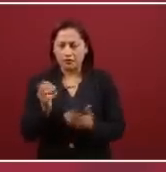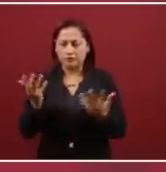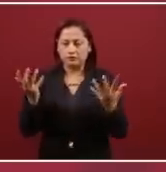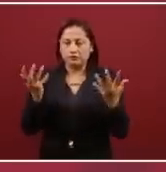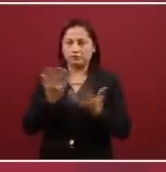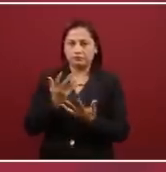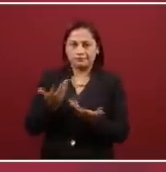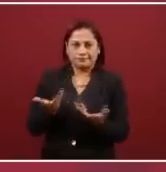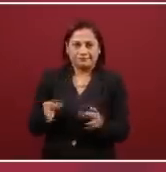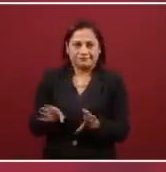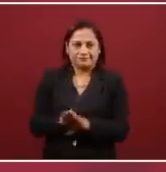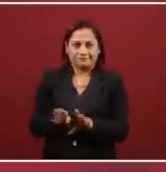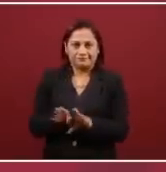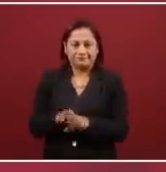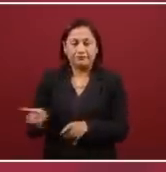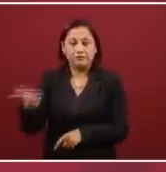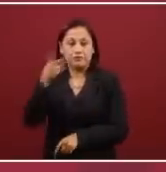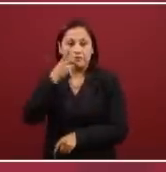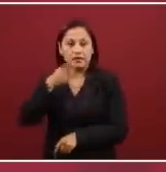un manifiesto.